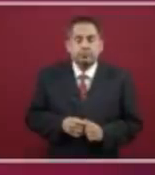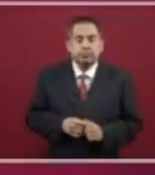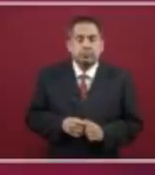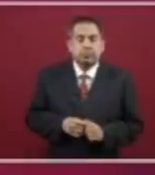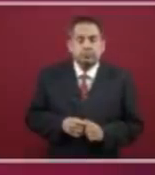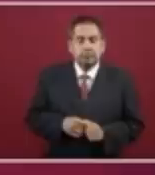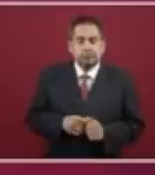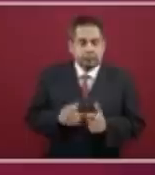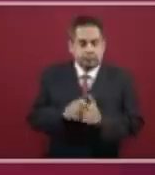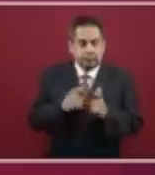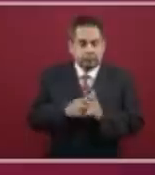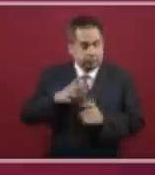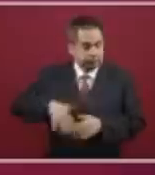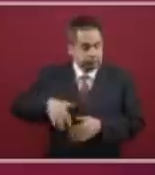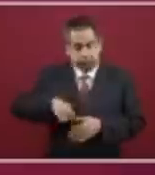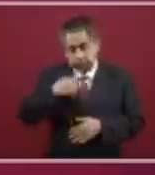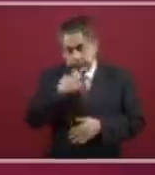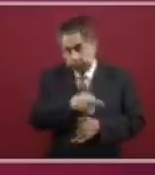el partido que mencionó,